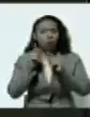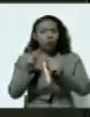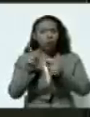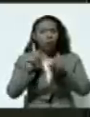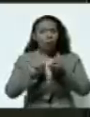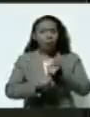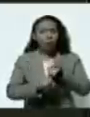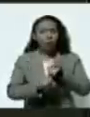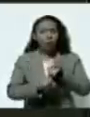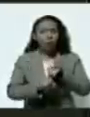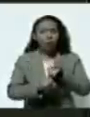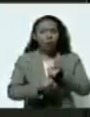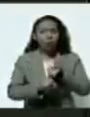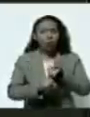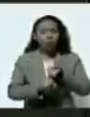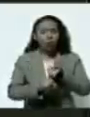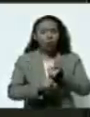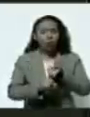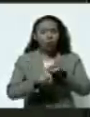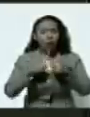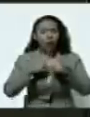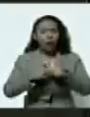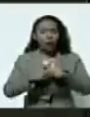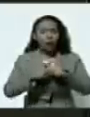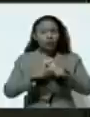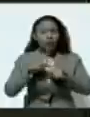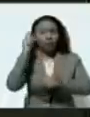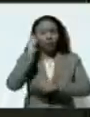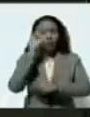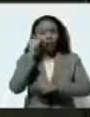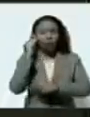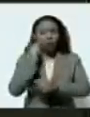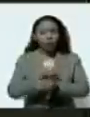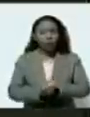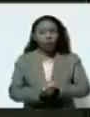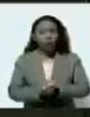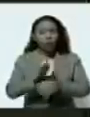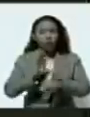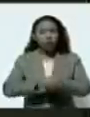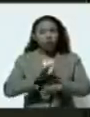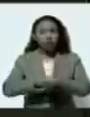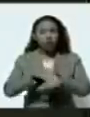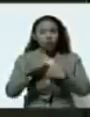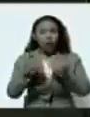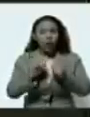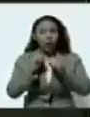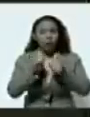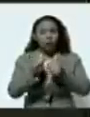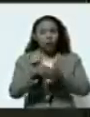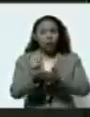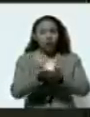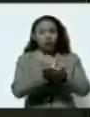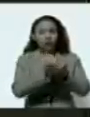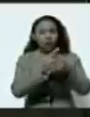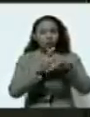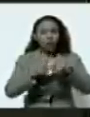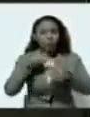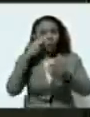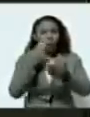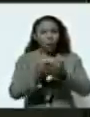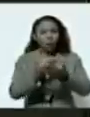esposo, el exdiputado Germán Ferrer, porque empezamos a recabar